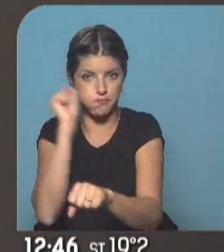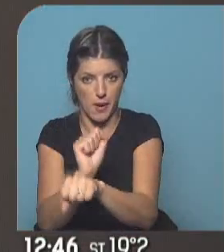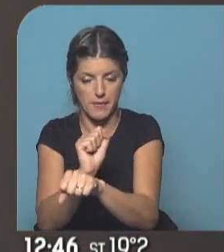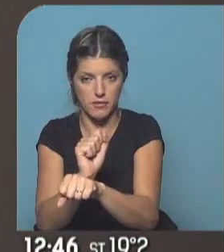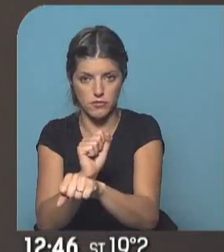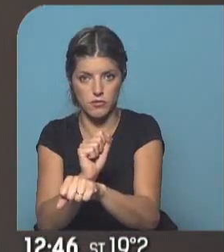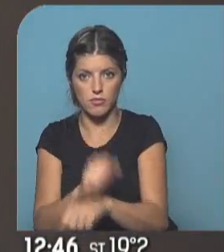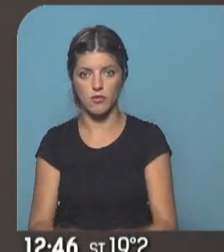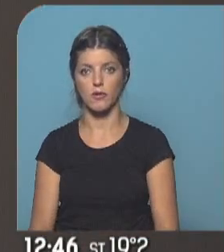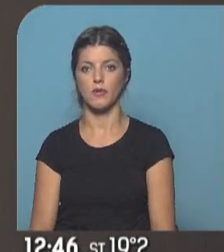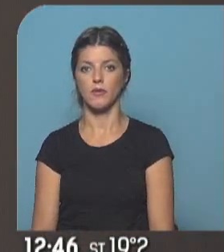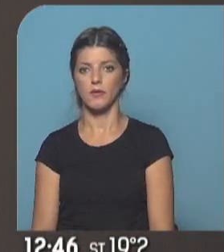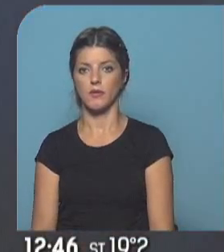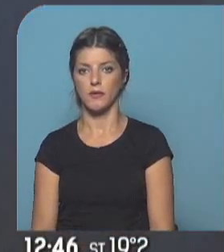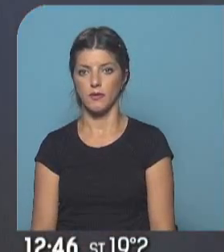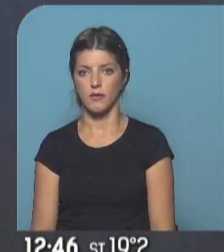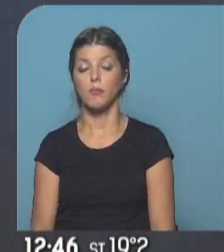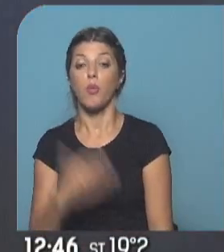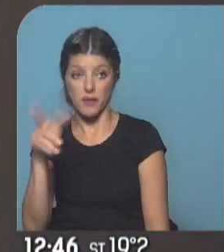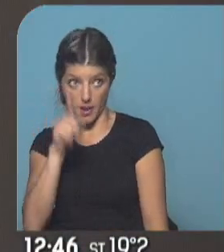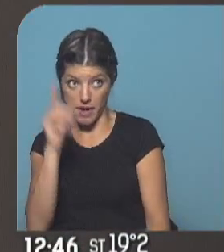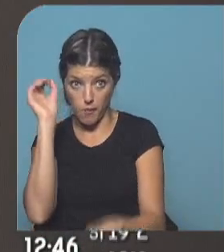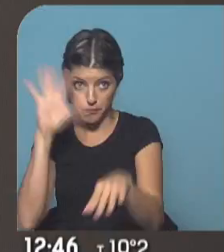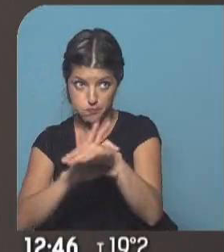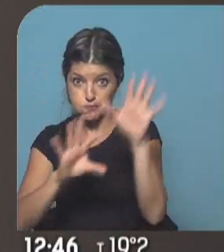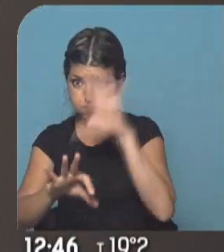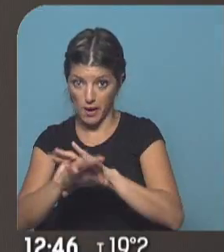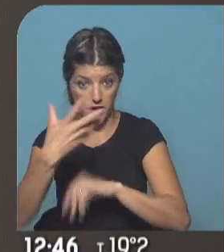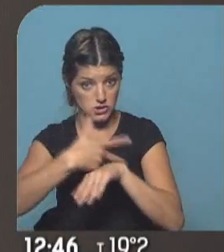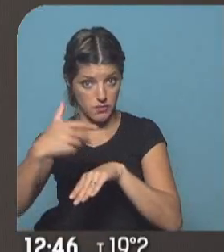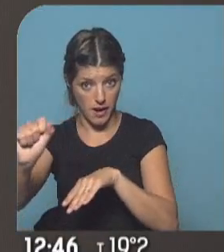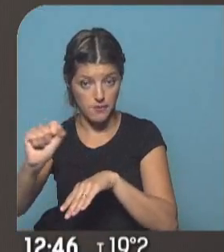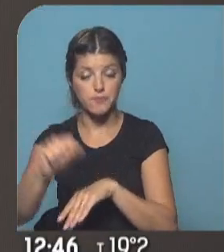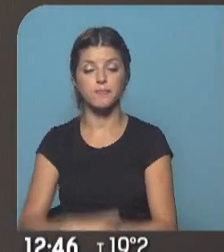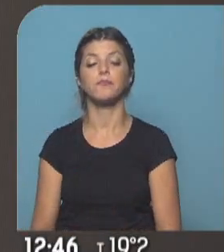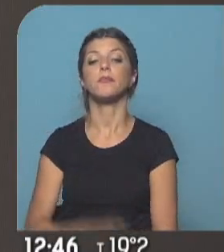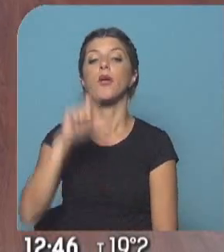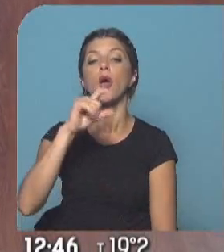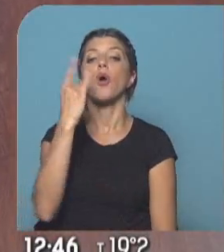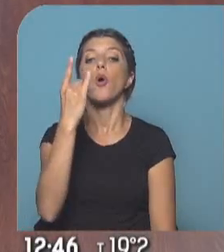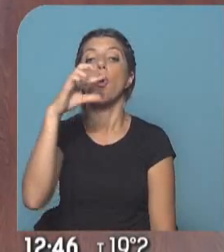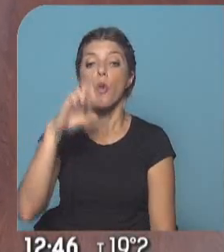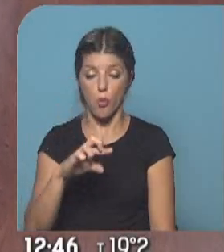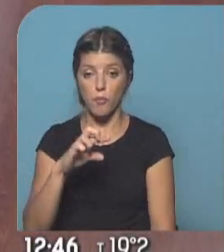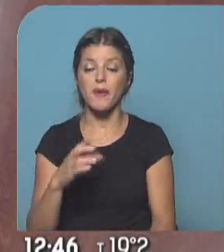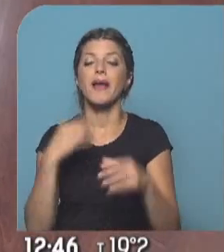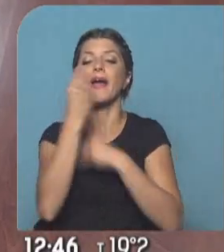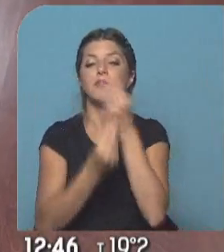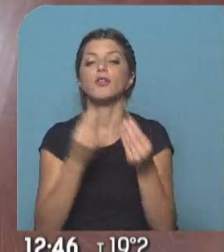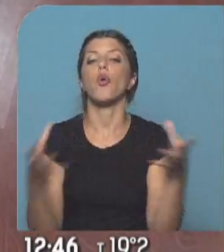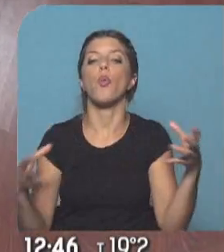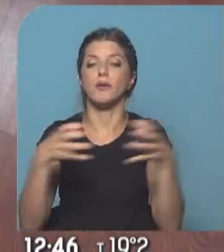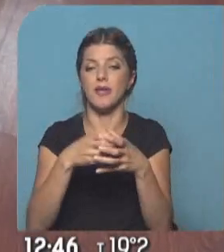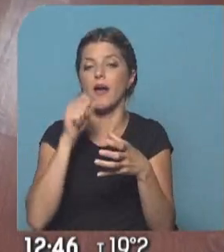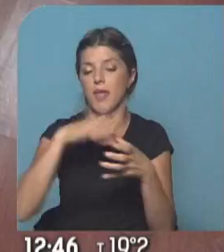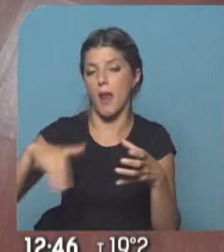salido del Parlamento esposado. La CUP, en especial, que es candidatura de Unidad Popular,